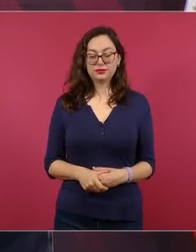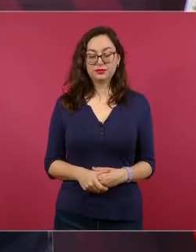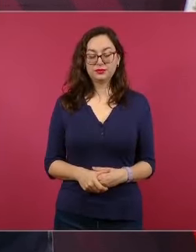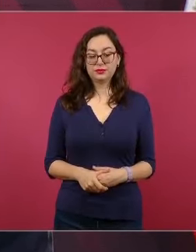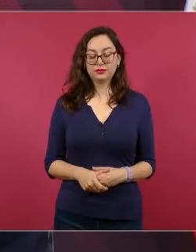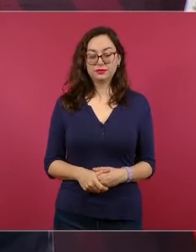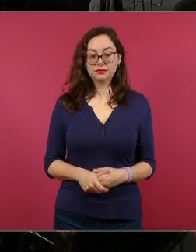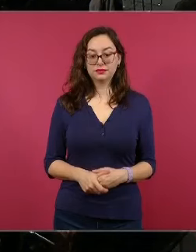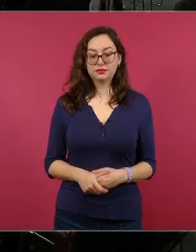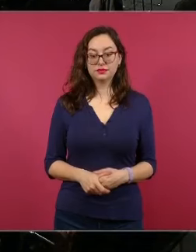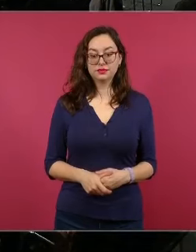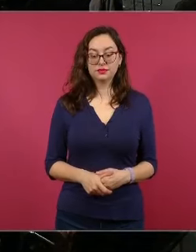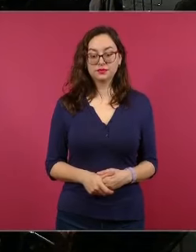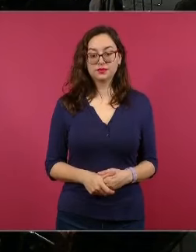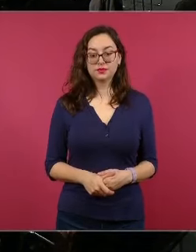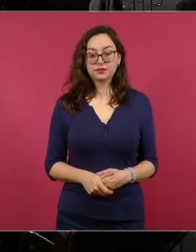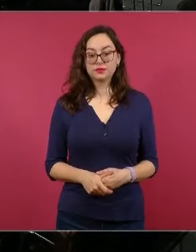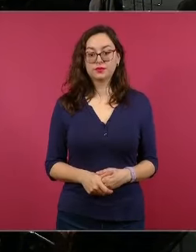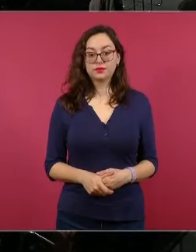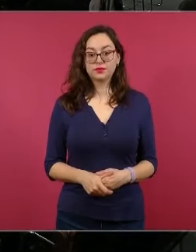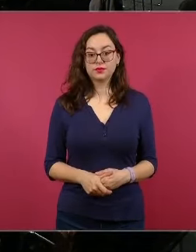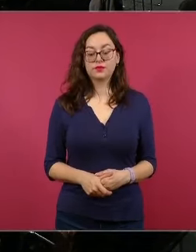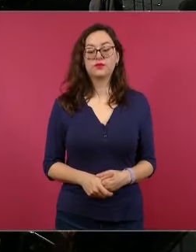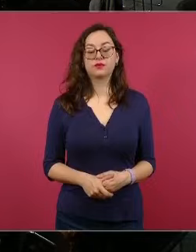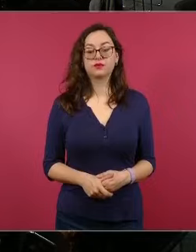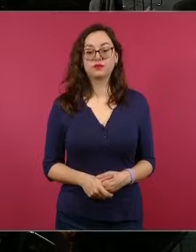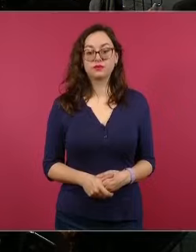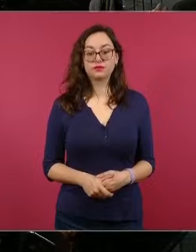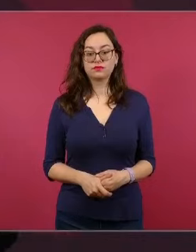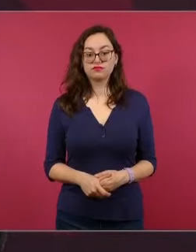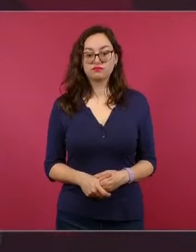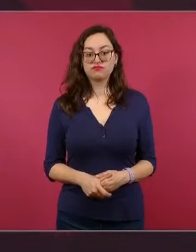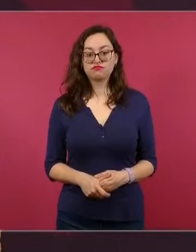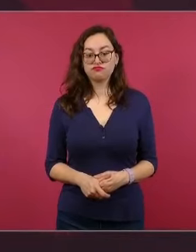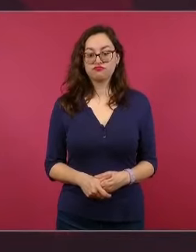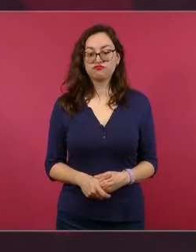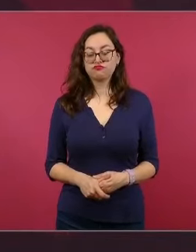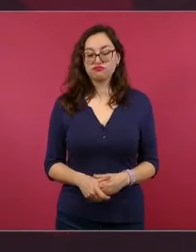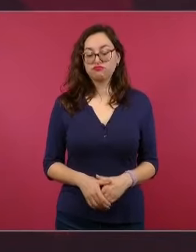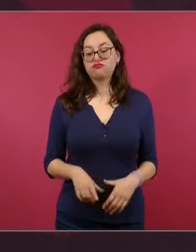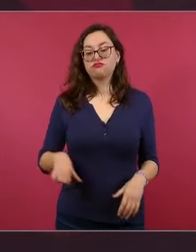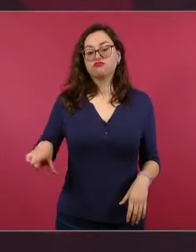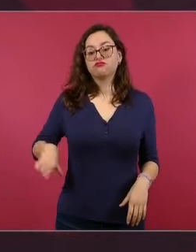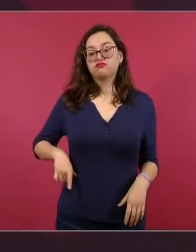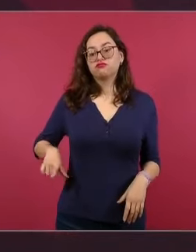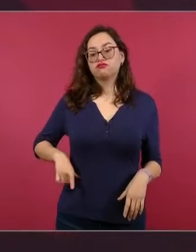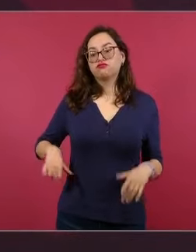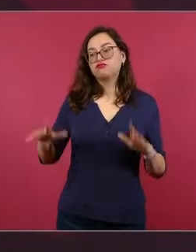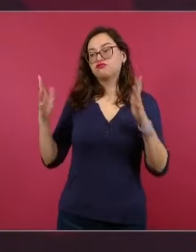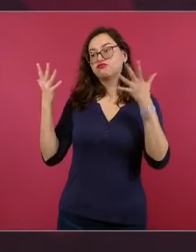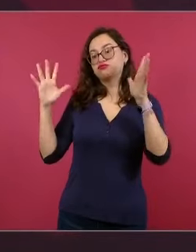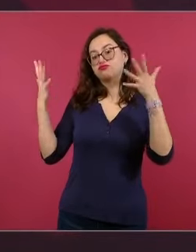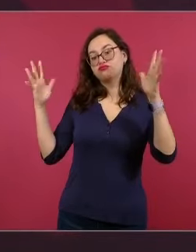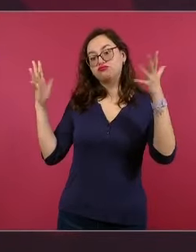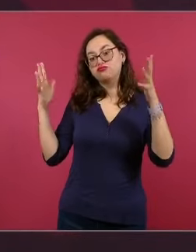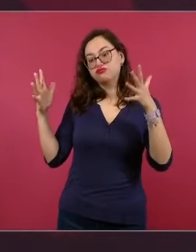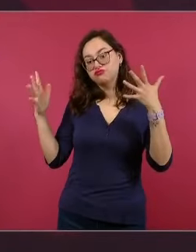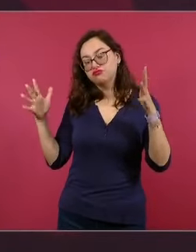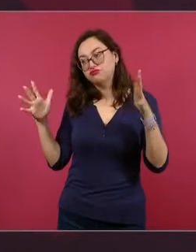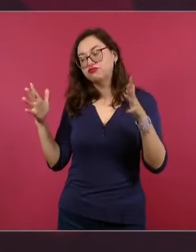dinero y se dedicaban a quemarle incienso al presidente en